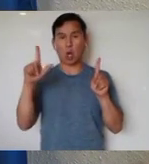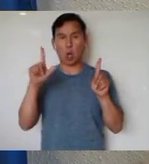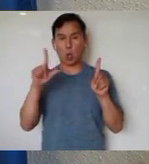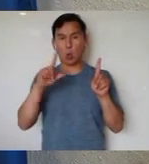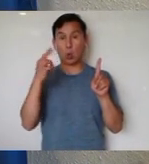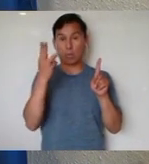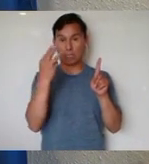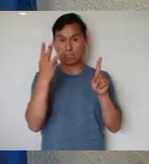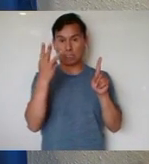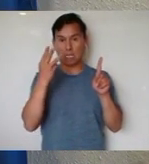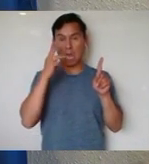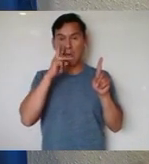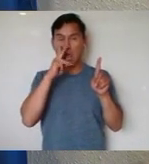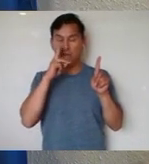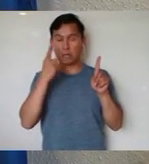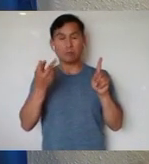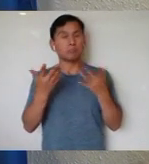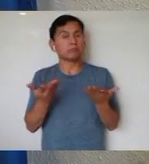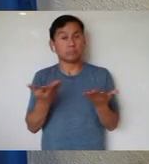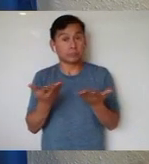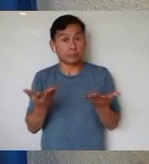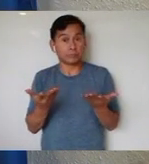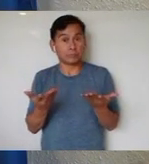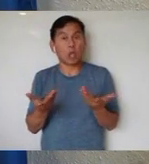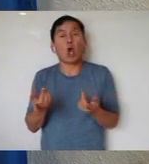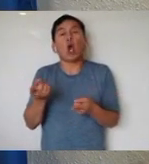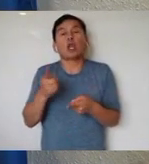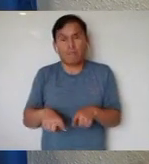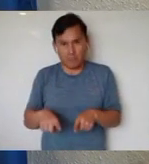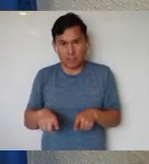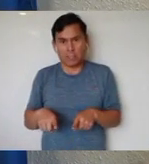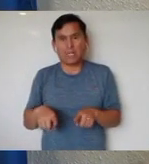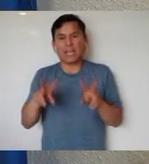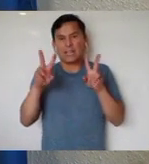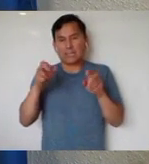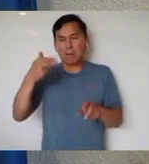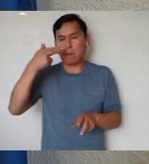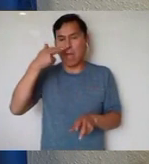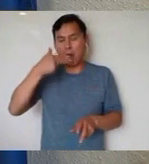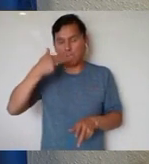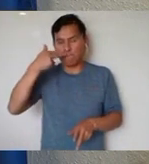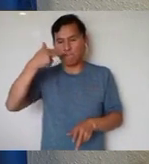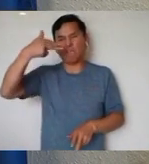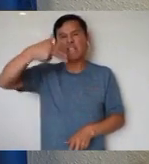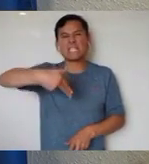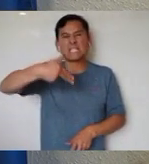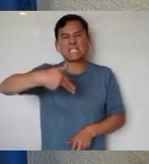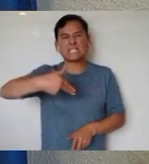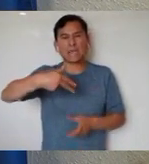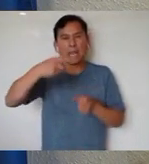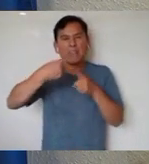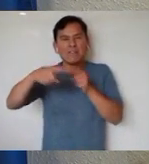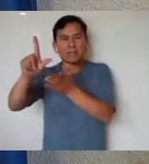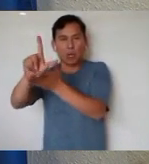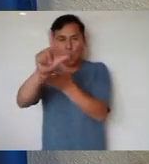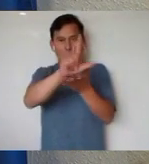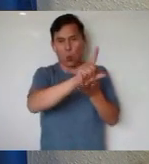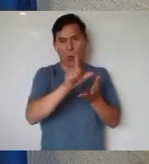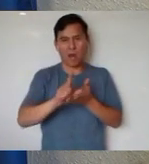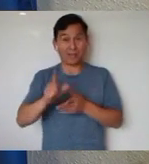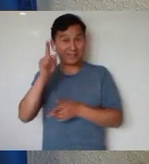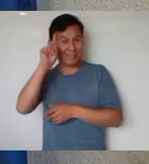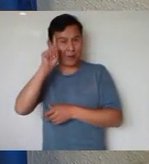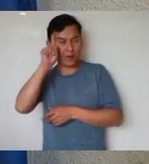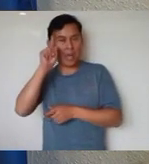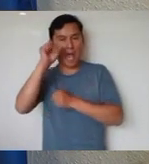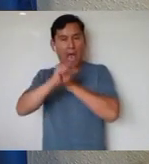lunes 13, se retoma la distribución de parafina móvil, como se había hecho en otras